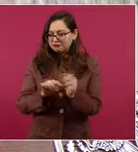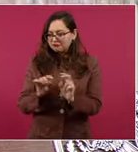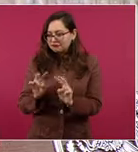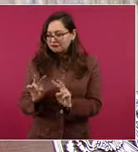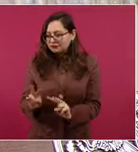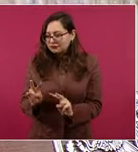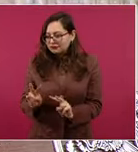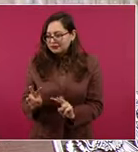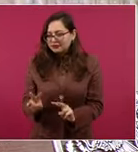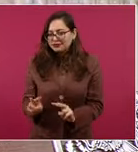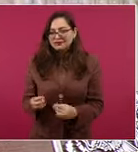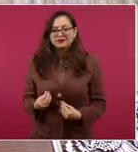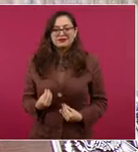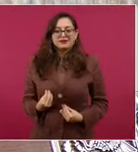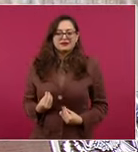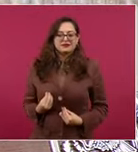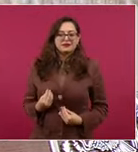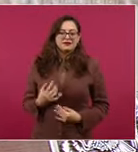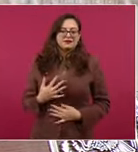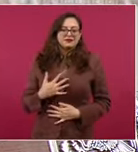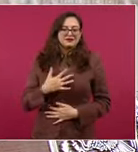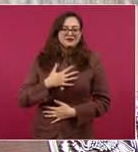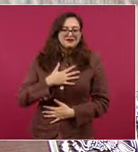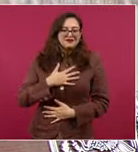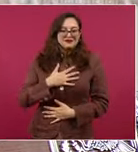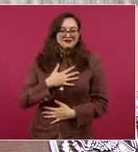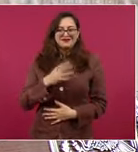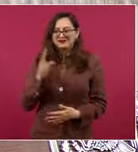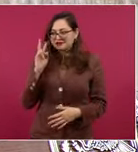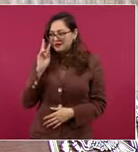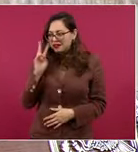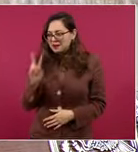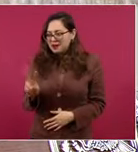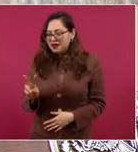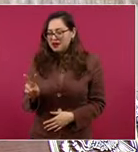bastante en lo que veo